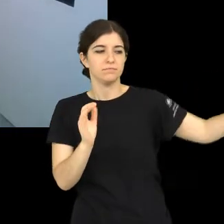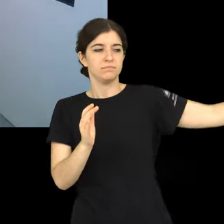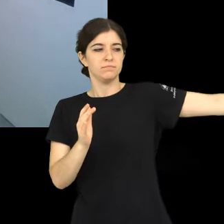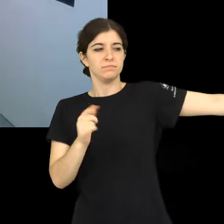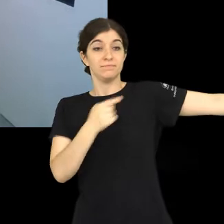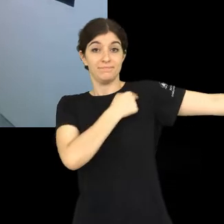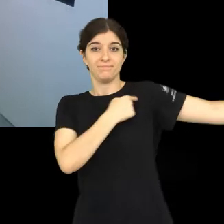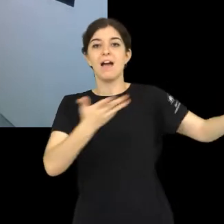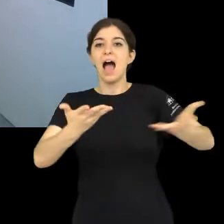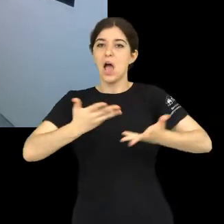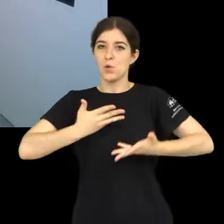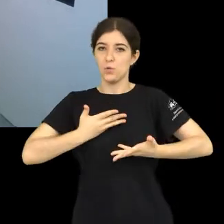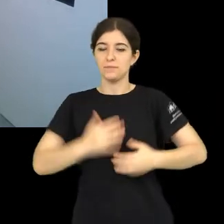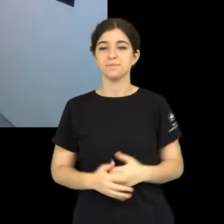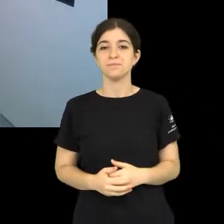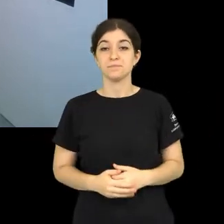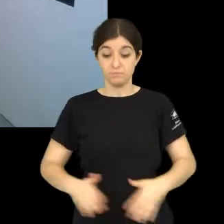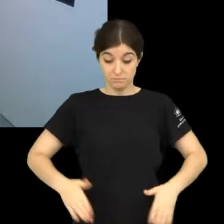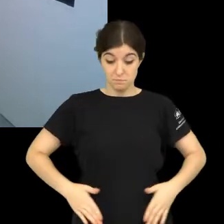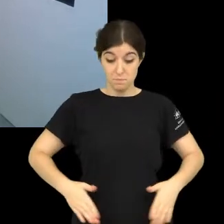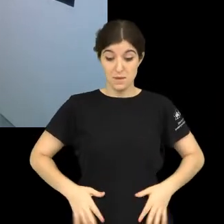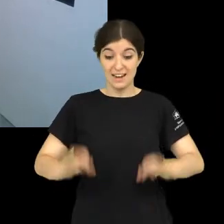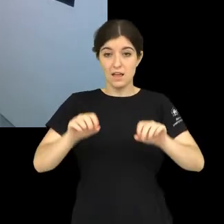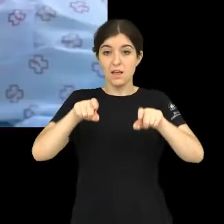Doblamos la pierna derecha